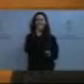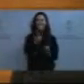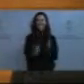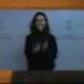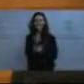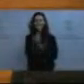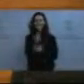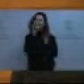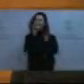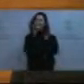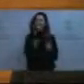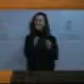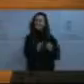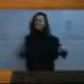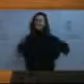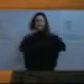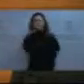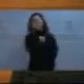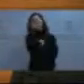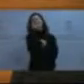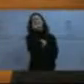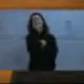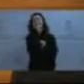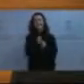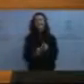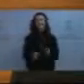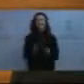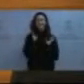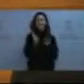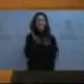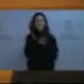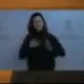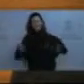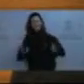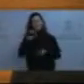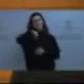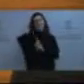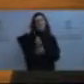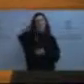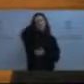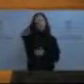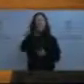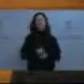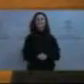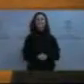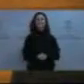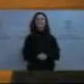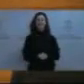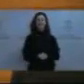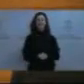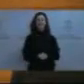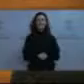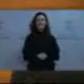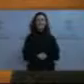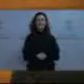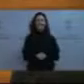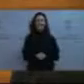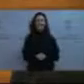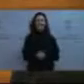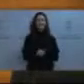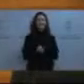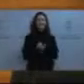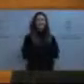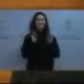y casi siempre de jueves a sábado, o incluso algunos alargan al fin de semana, incluyendo el domingo. Es decir, durante casi un año, el anterior